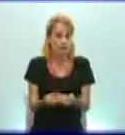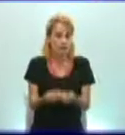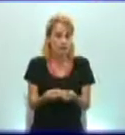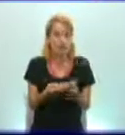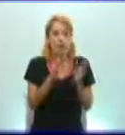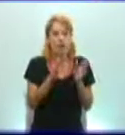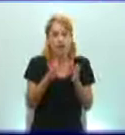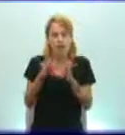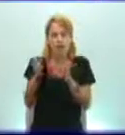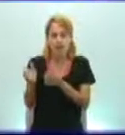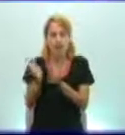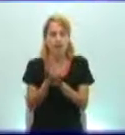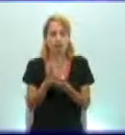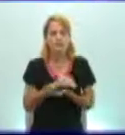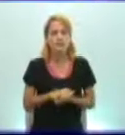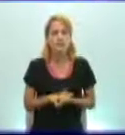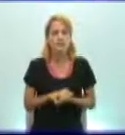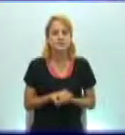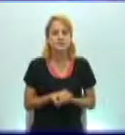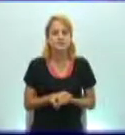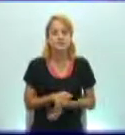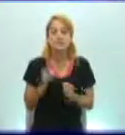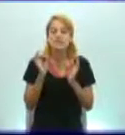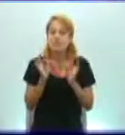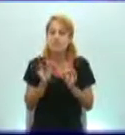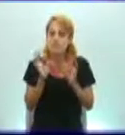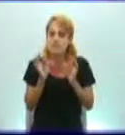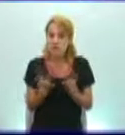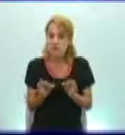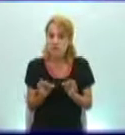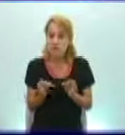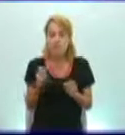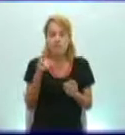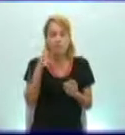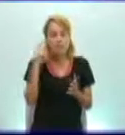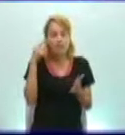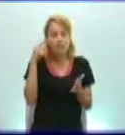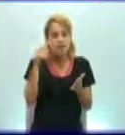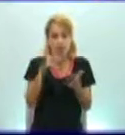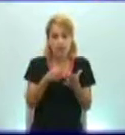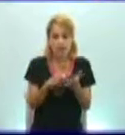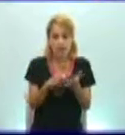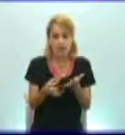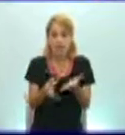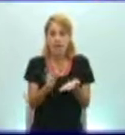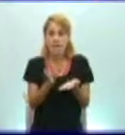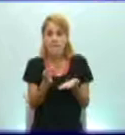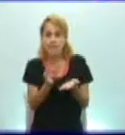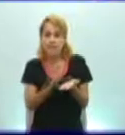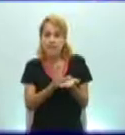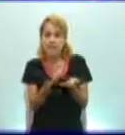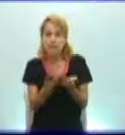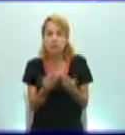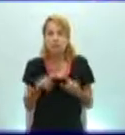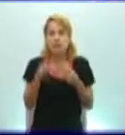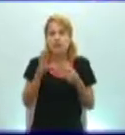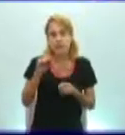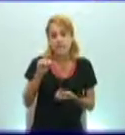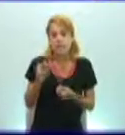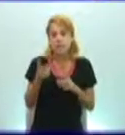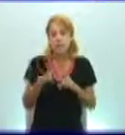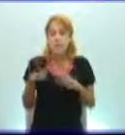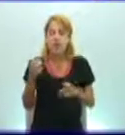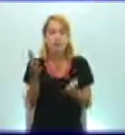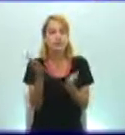cada emisión. Siempre debes remitirte al libro de texto, a las páginas que le orientamos para estudiar